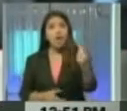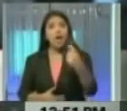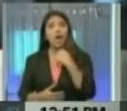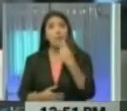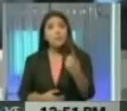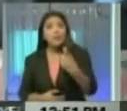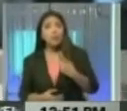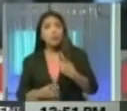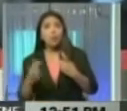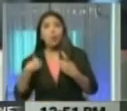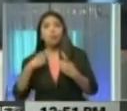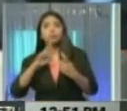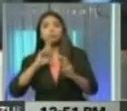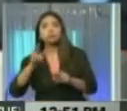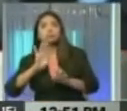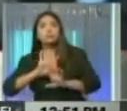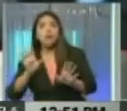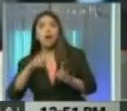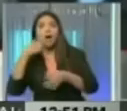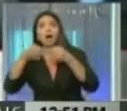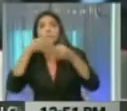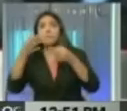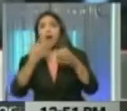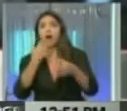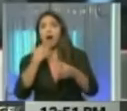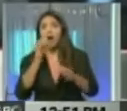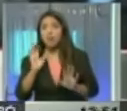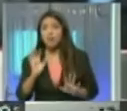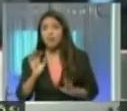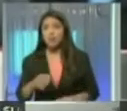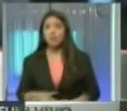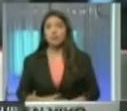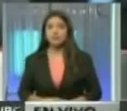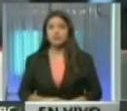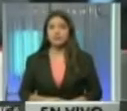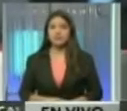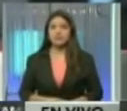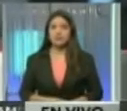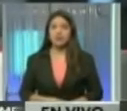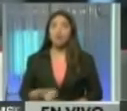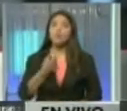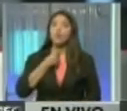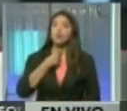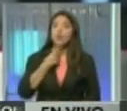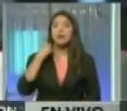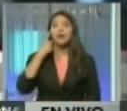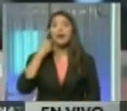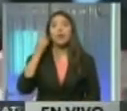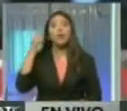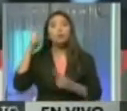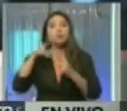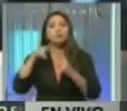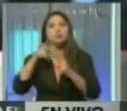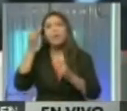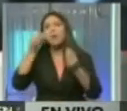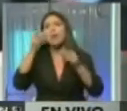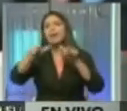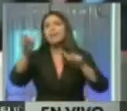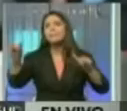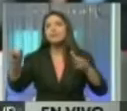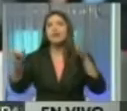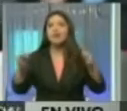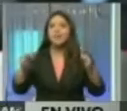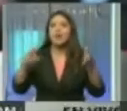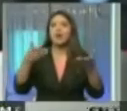o simplemente hago una exposición, alguna reflexión? Nos gustaría conocer las impresiones de las personas que asisten a la